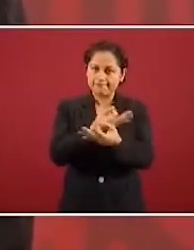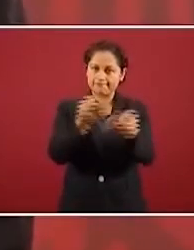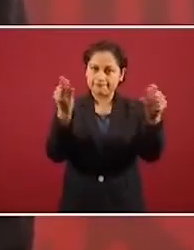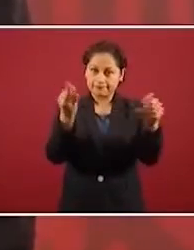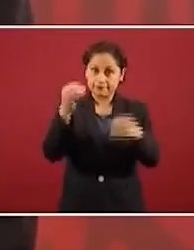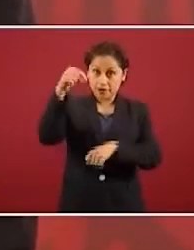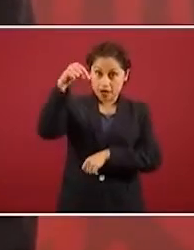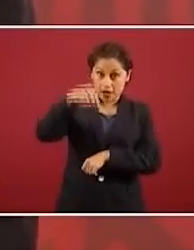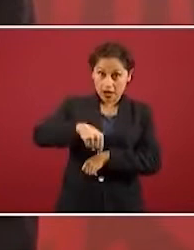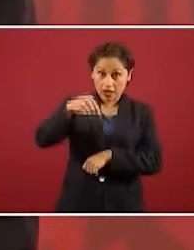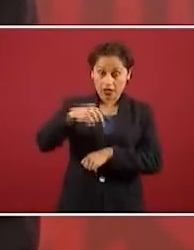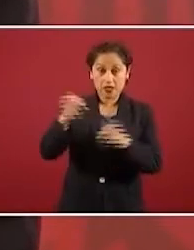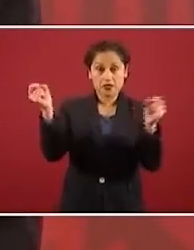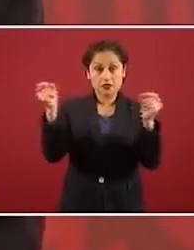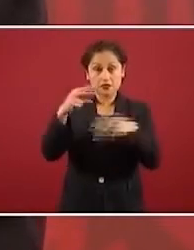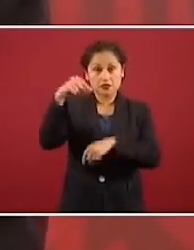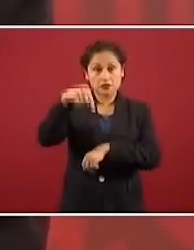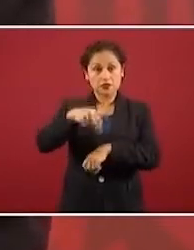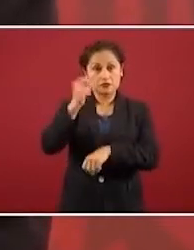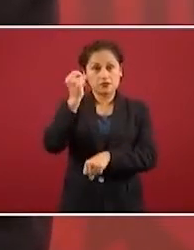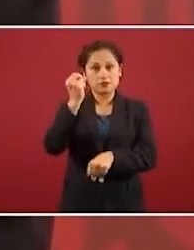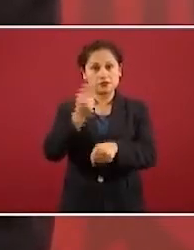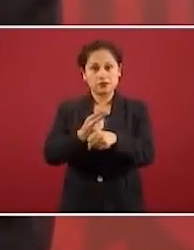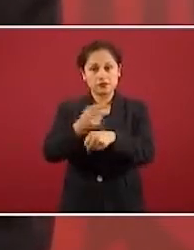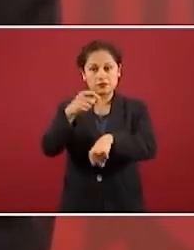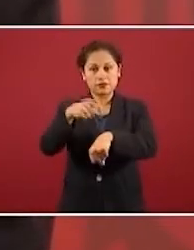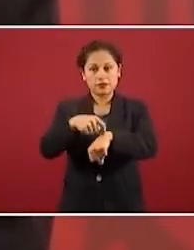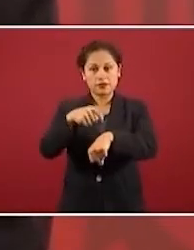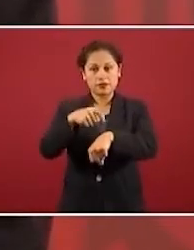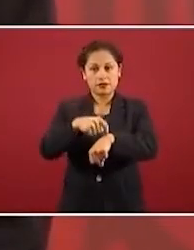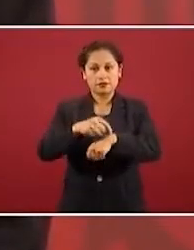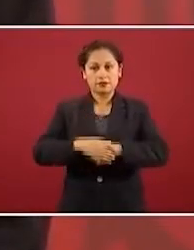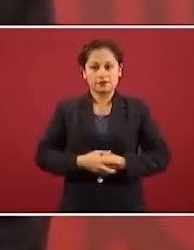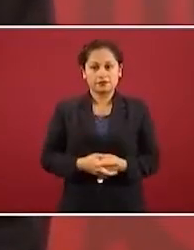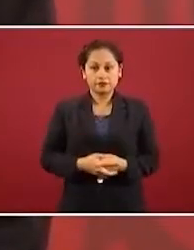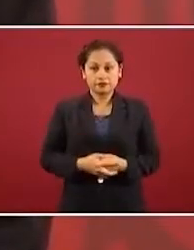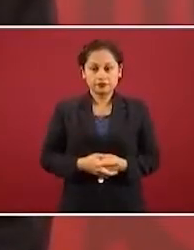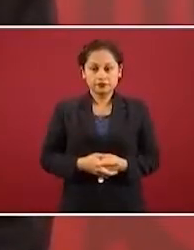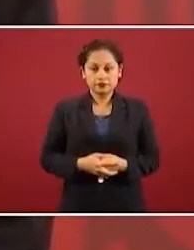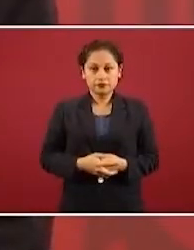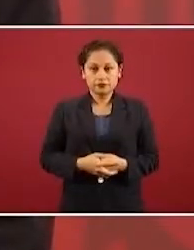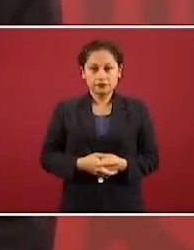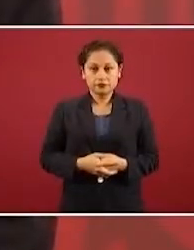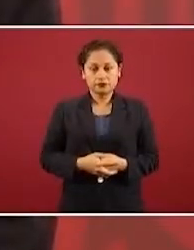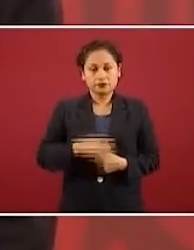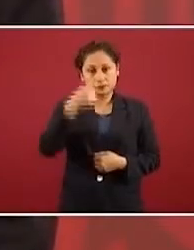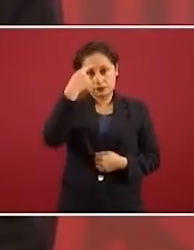aquí temprano para seguir